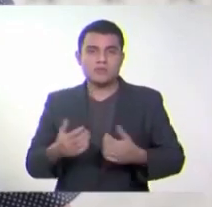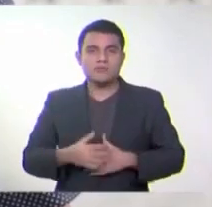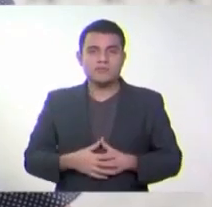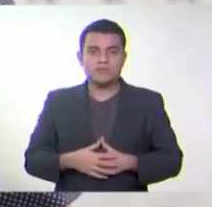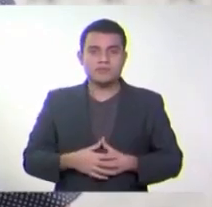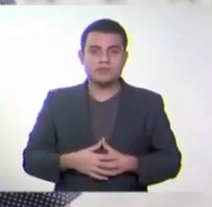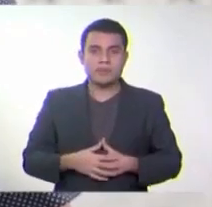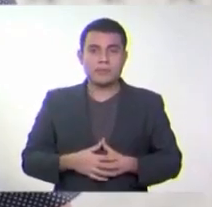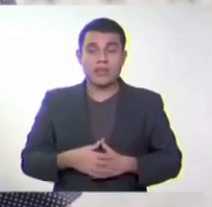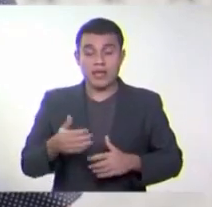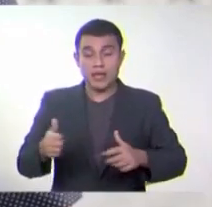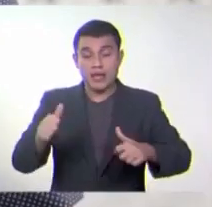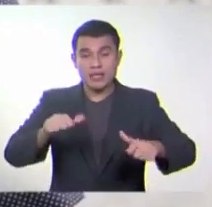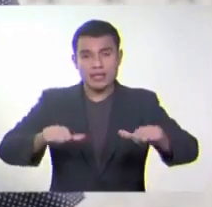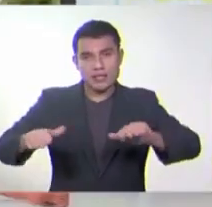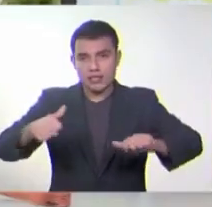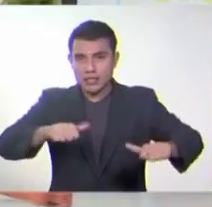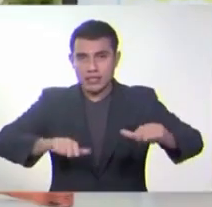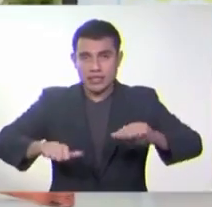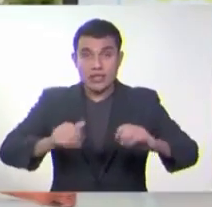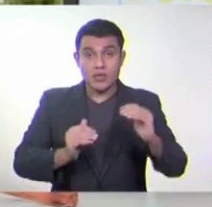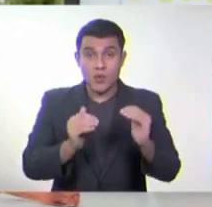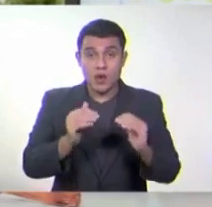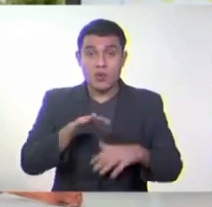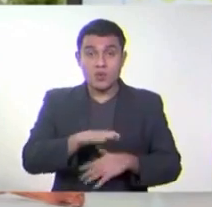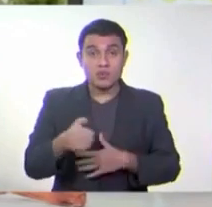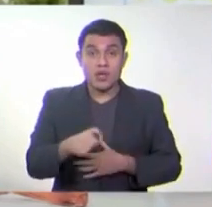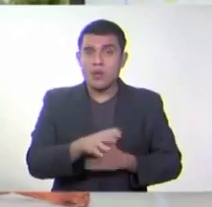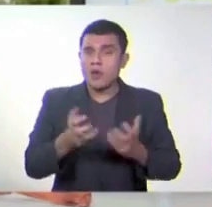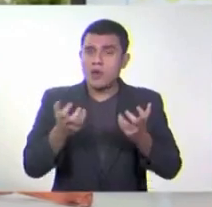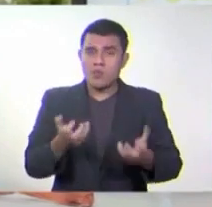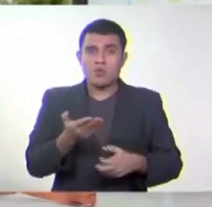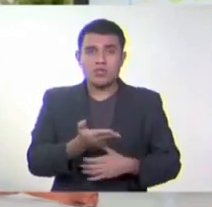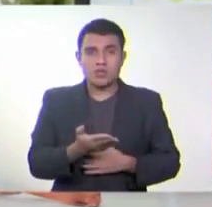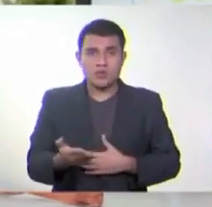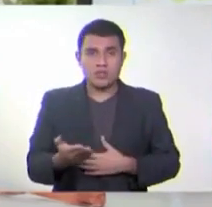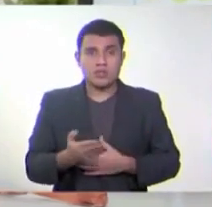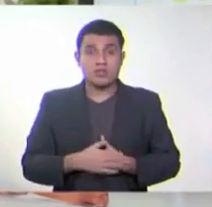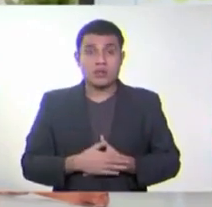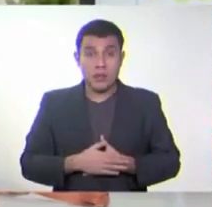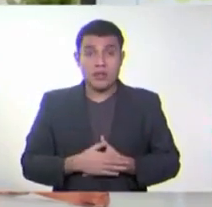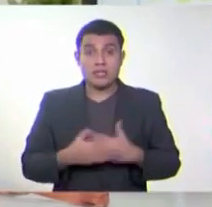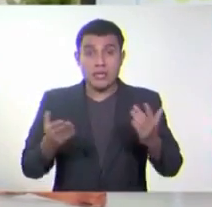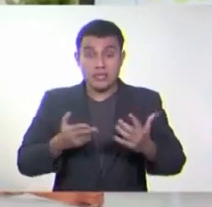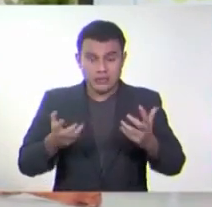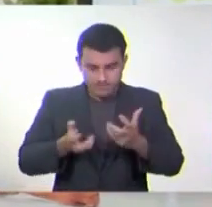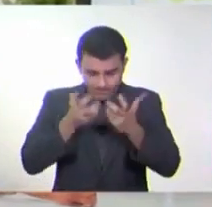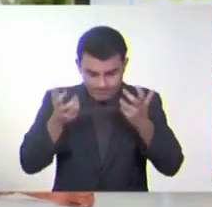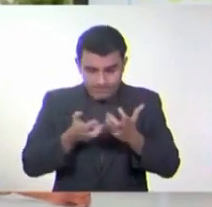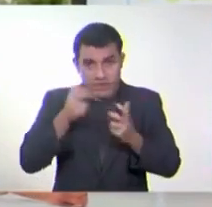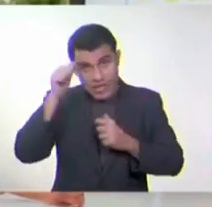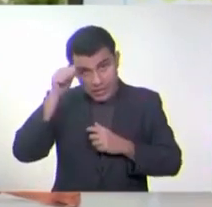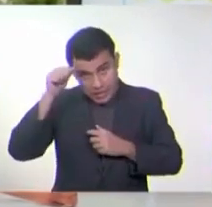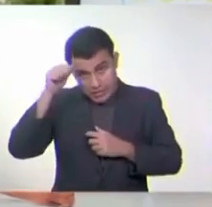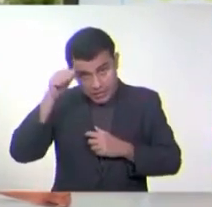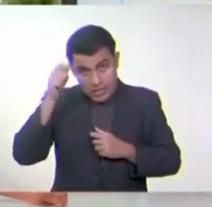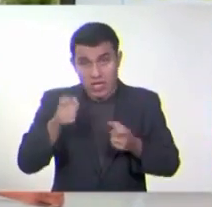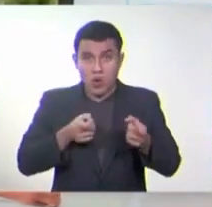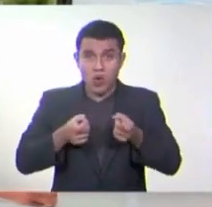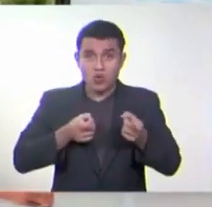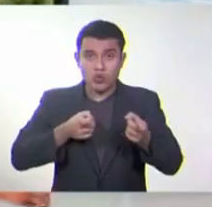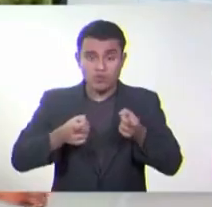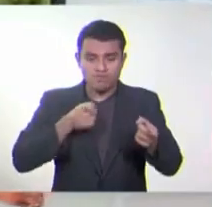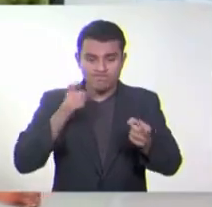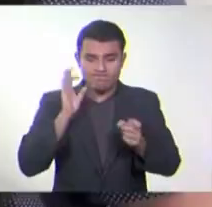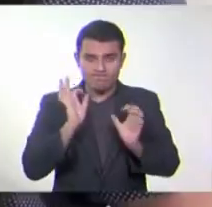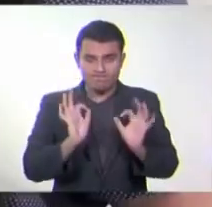en la química son utilizados para muchas cosas. También se hace investigación, análisis y control de calidad